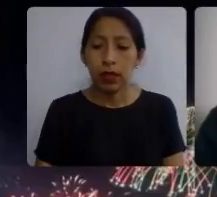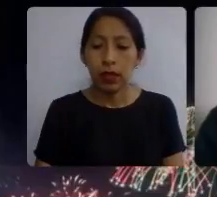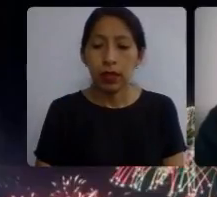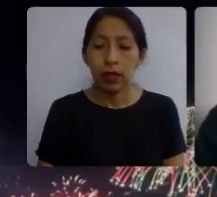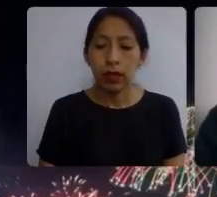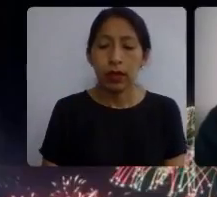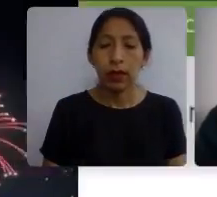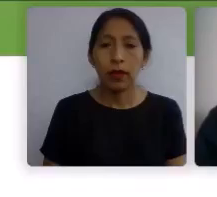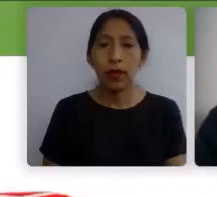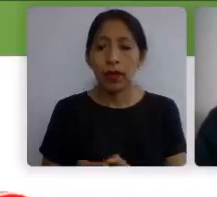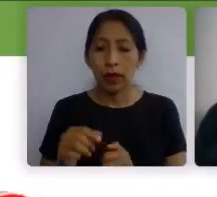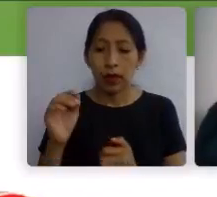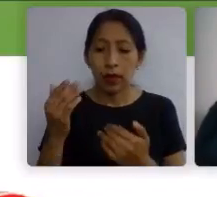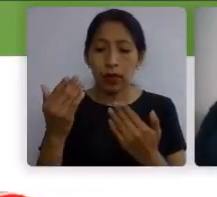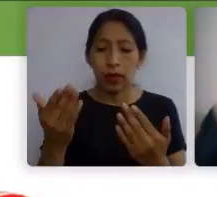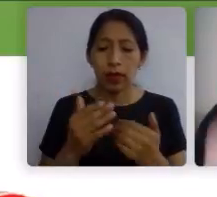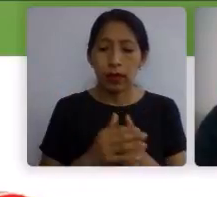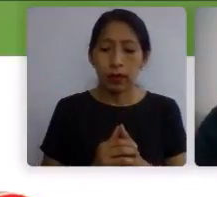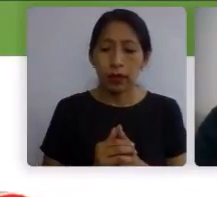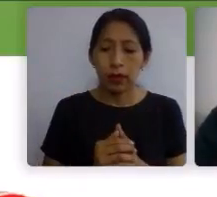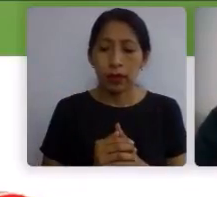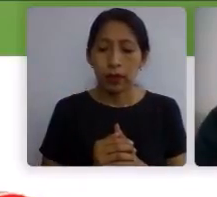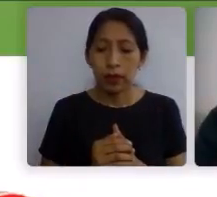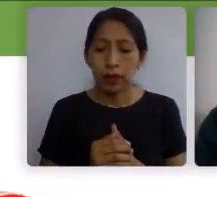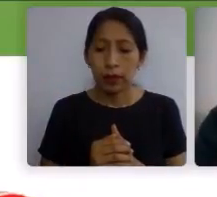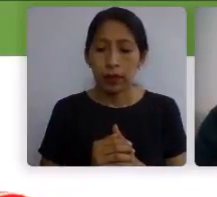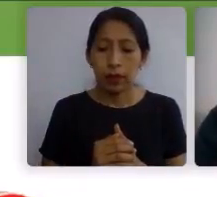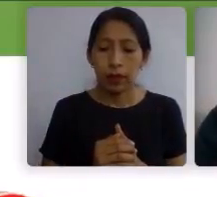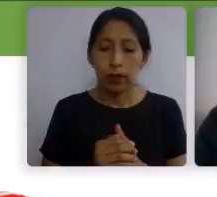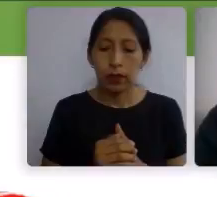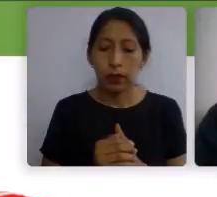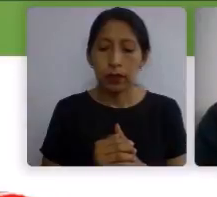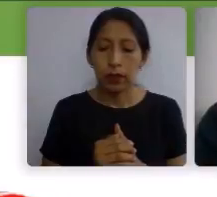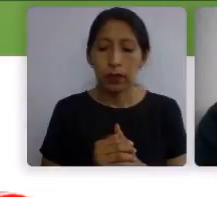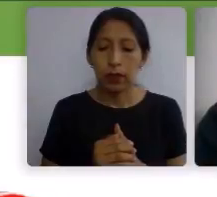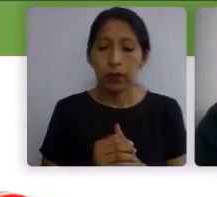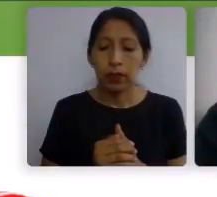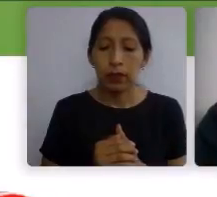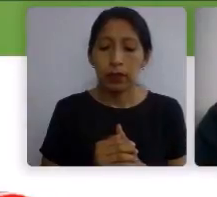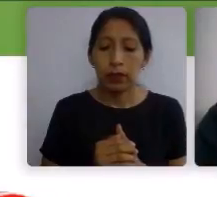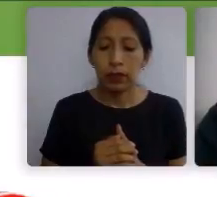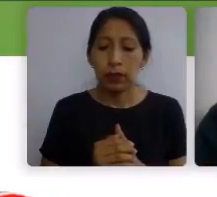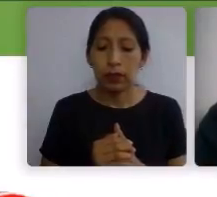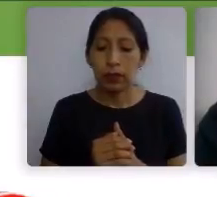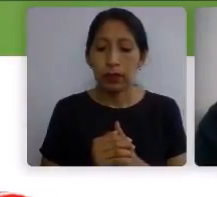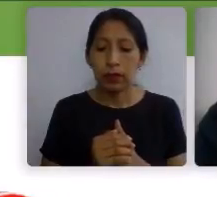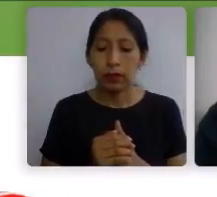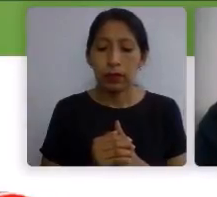ello, presento otra vez, Karina va a estar con nosotros, y a Gisela Díaz.